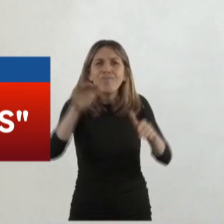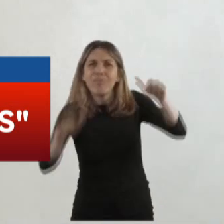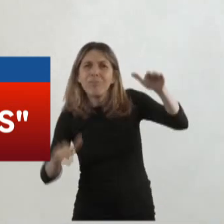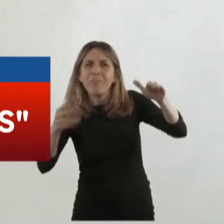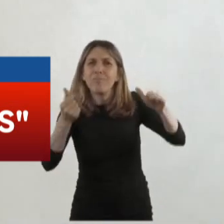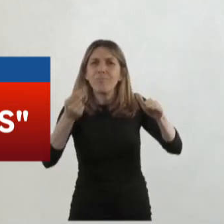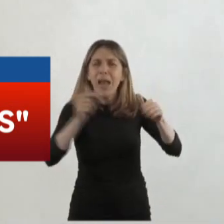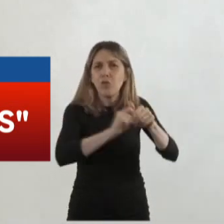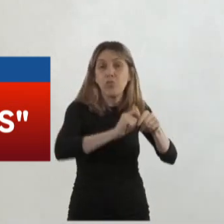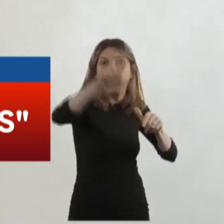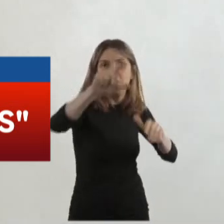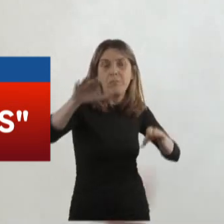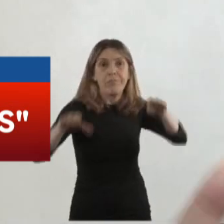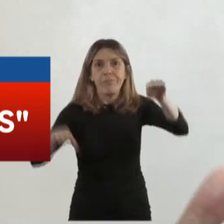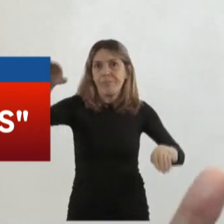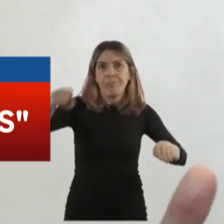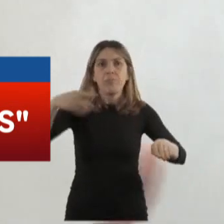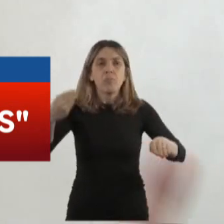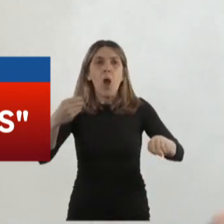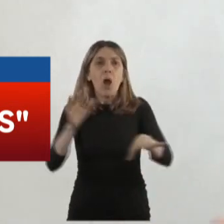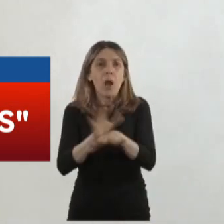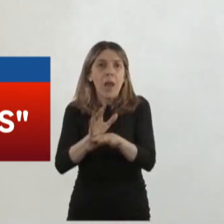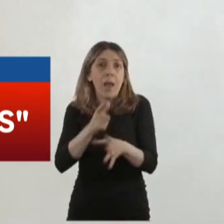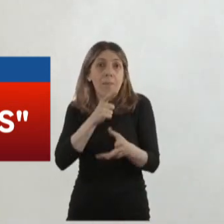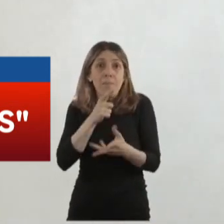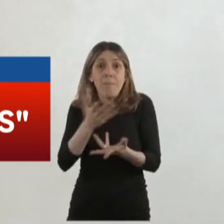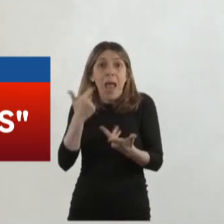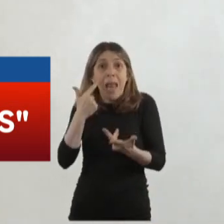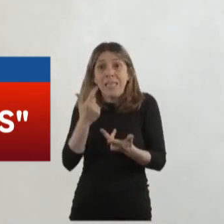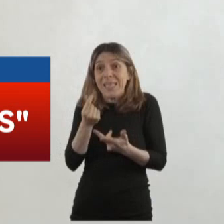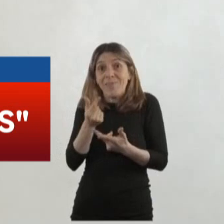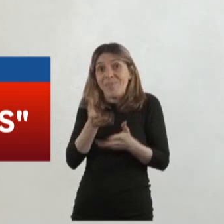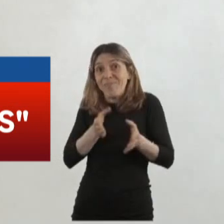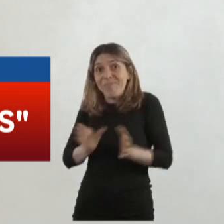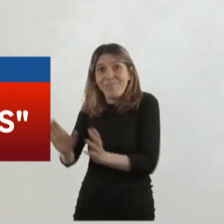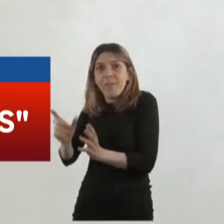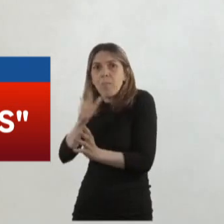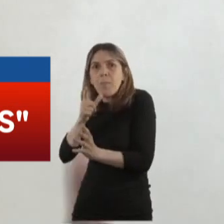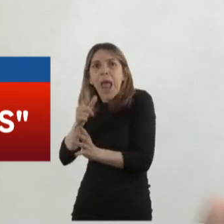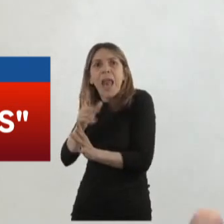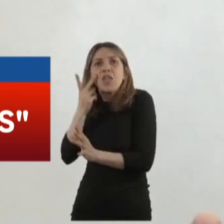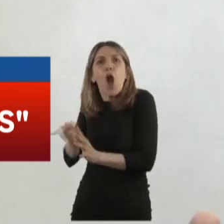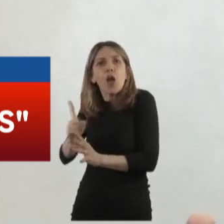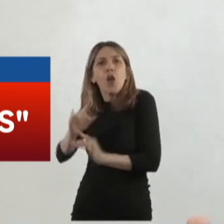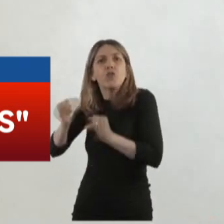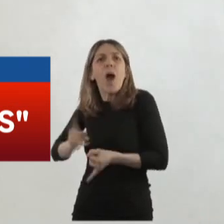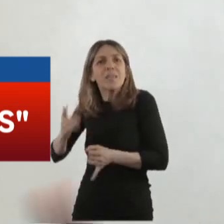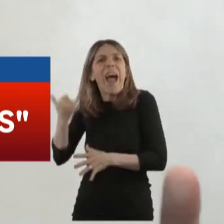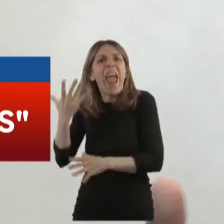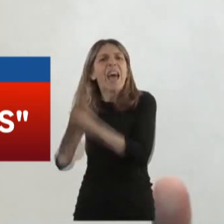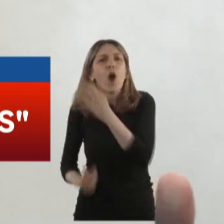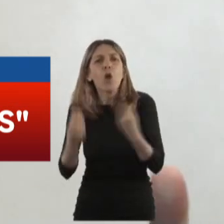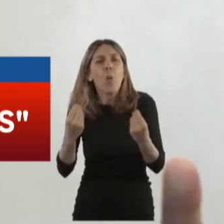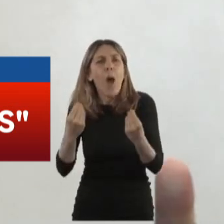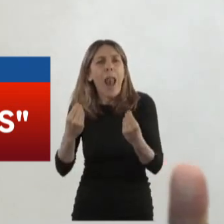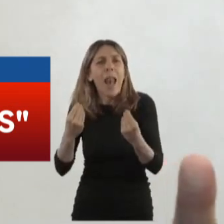desbalance en función de que la parte del león pareciera que queda en algún lado y nadie reconoce dónde efectivamente está